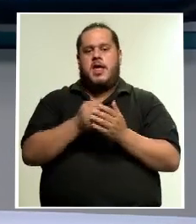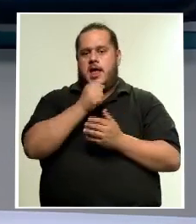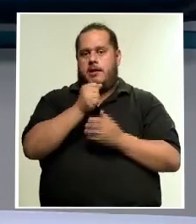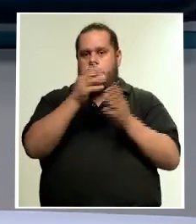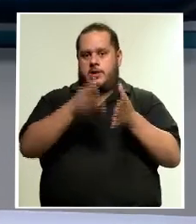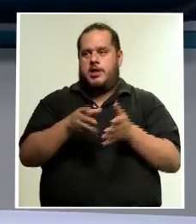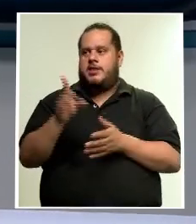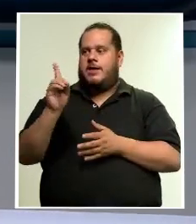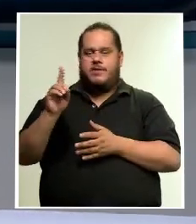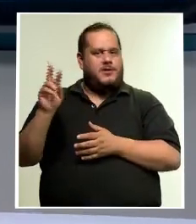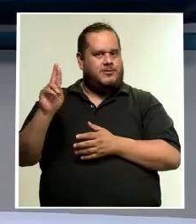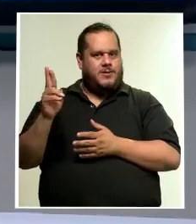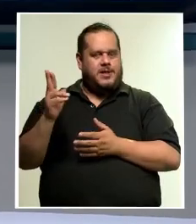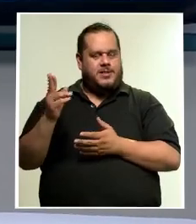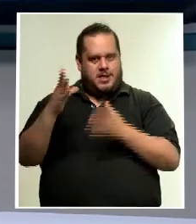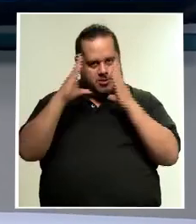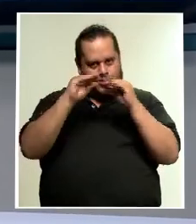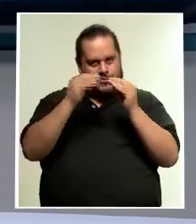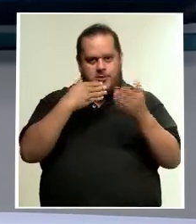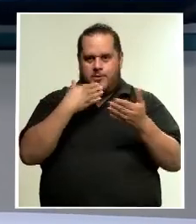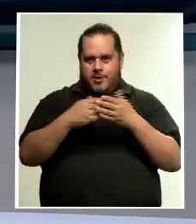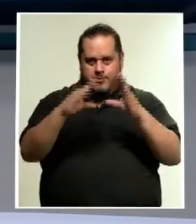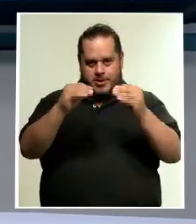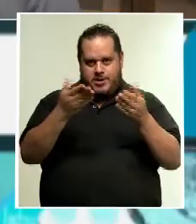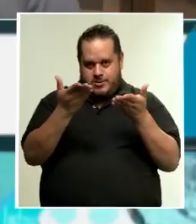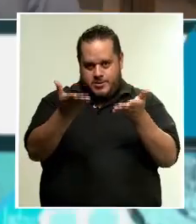Ruberzi nos informa. Adelante, David, muy buenas noches.